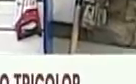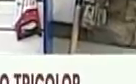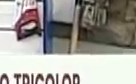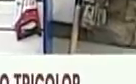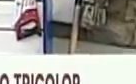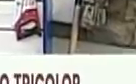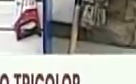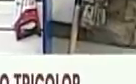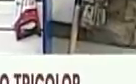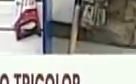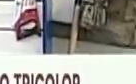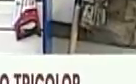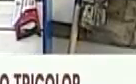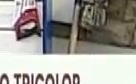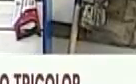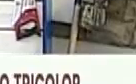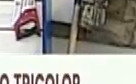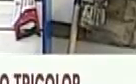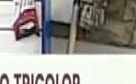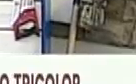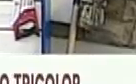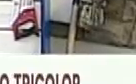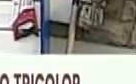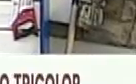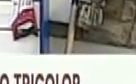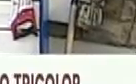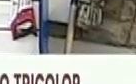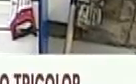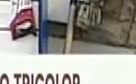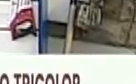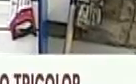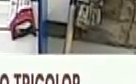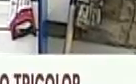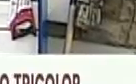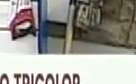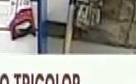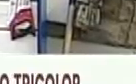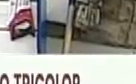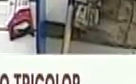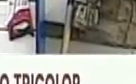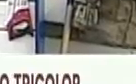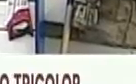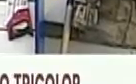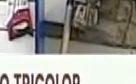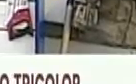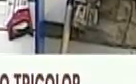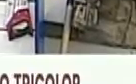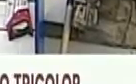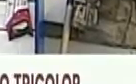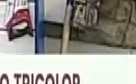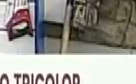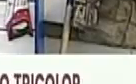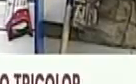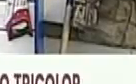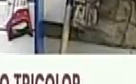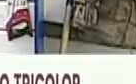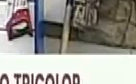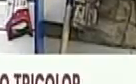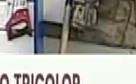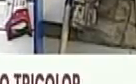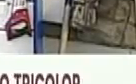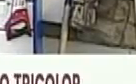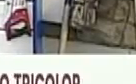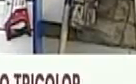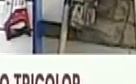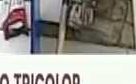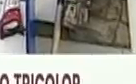2013, cuando fue oficializada mediante decreto presidencial este programa social. Reciben al jefe